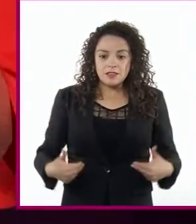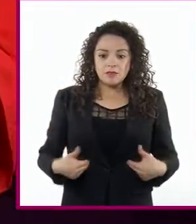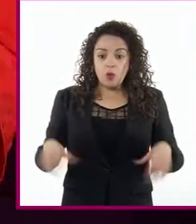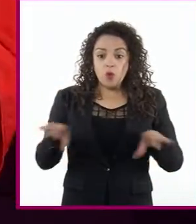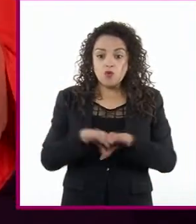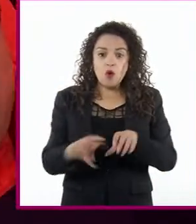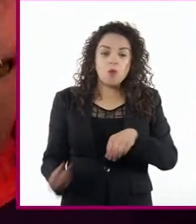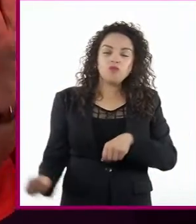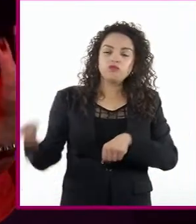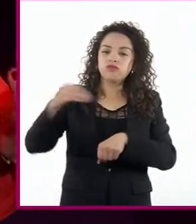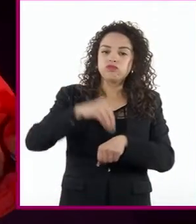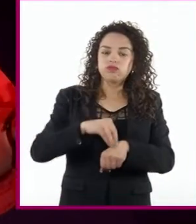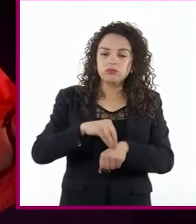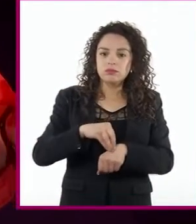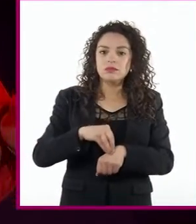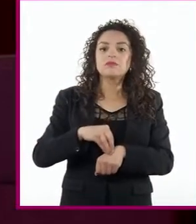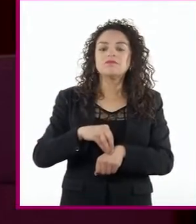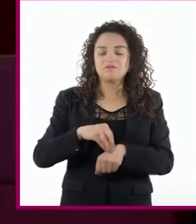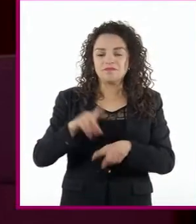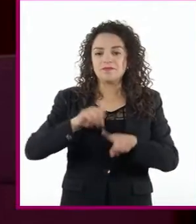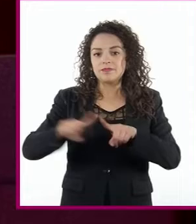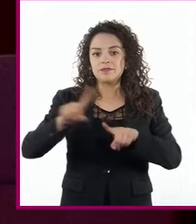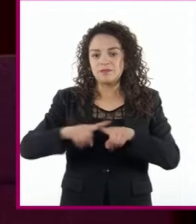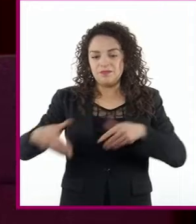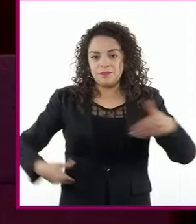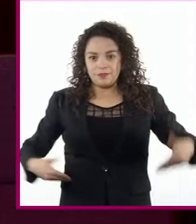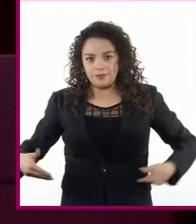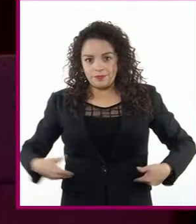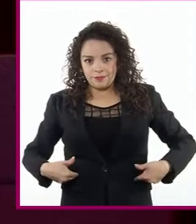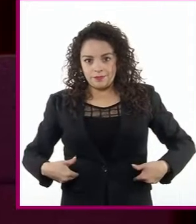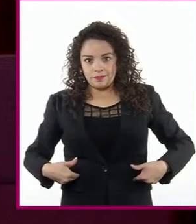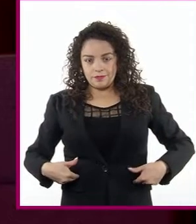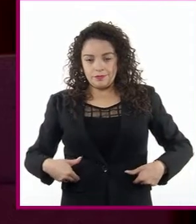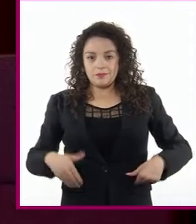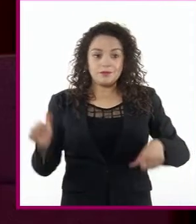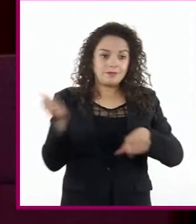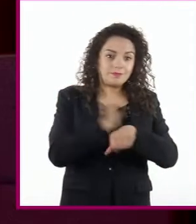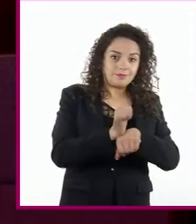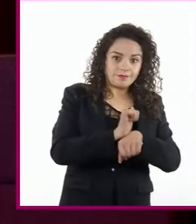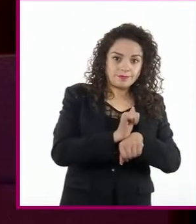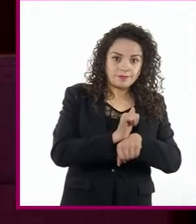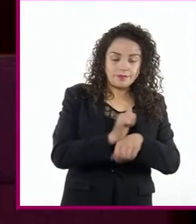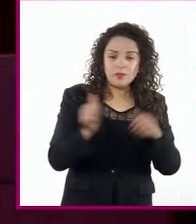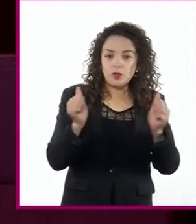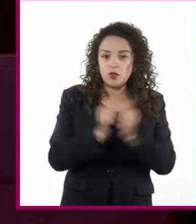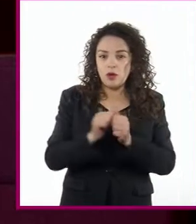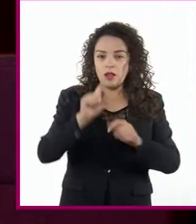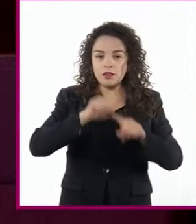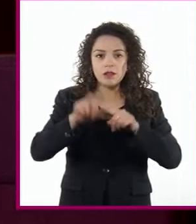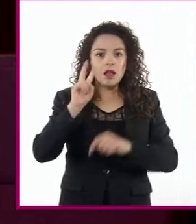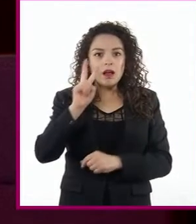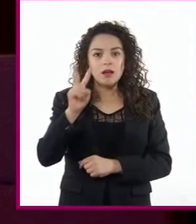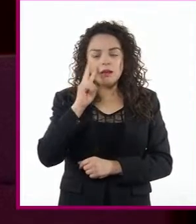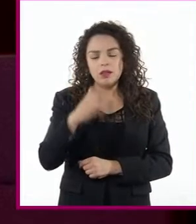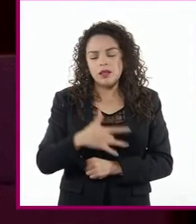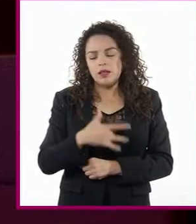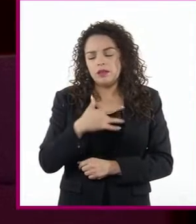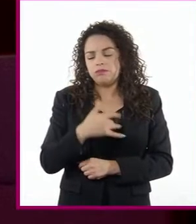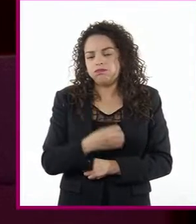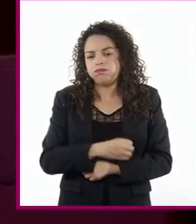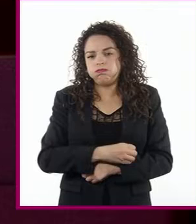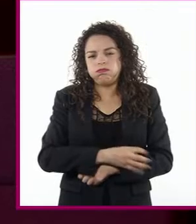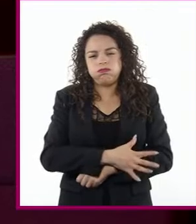escena de situaciones conmovedoras. Además, en esa época y la actual, el teatro es